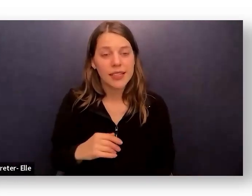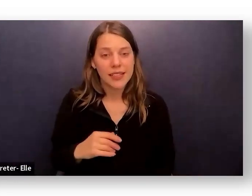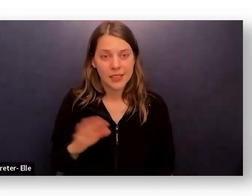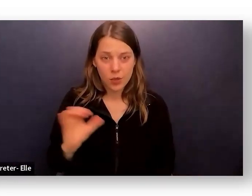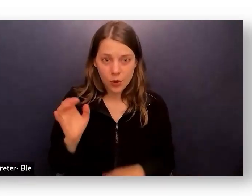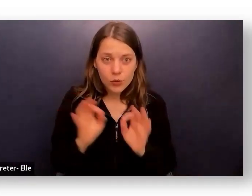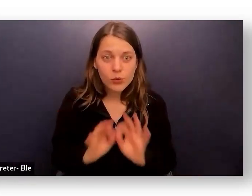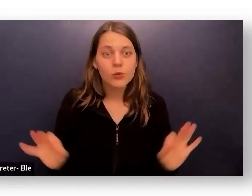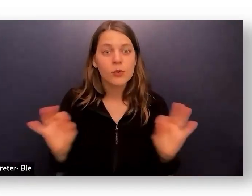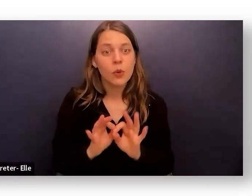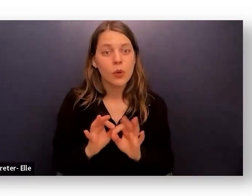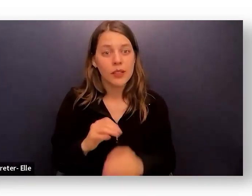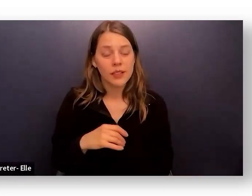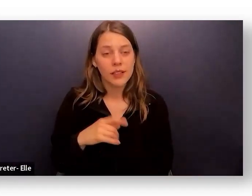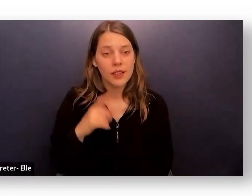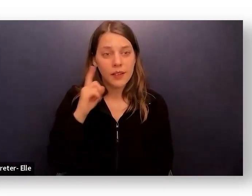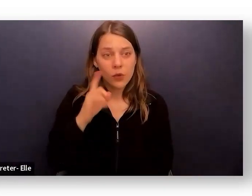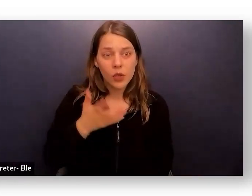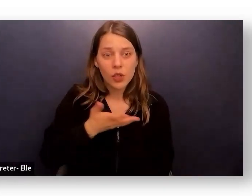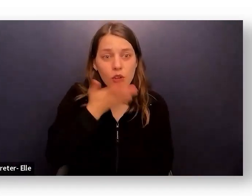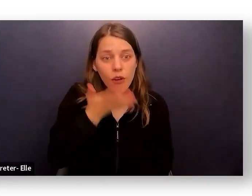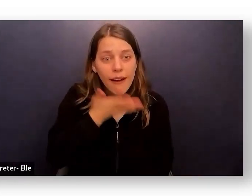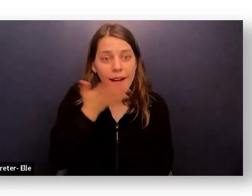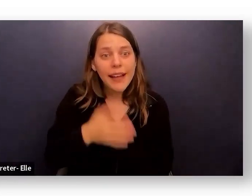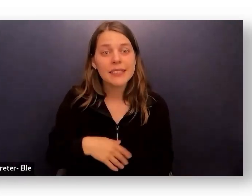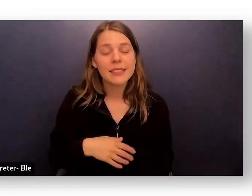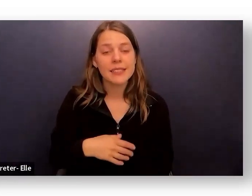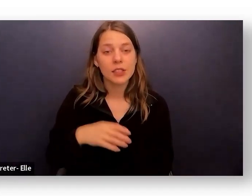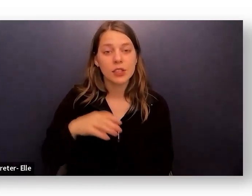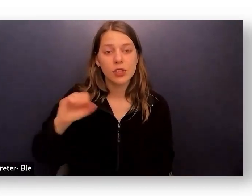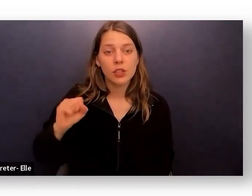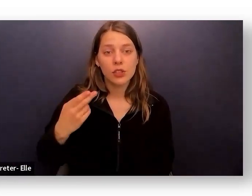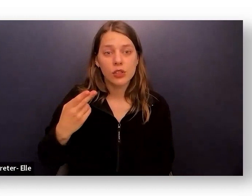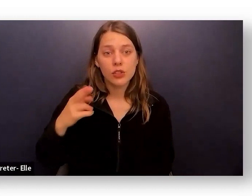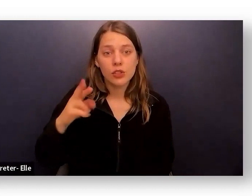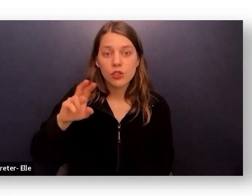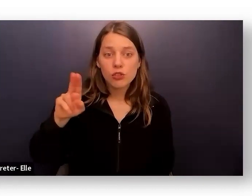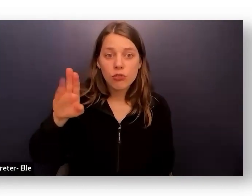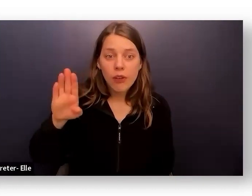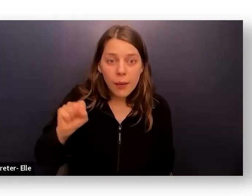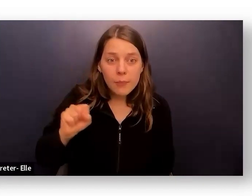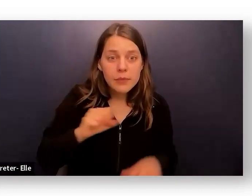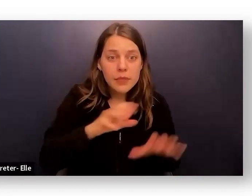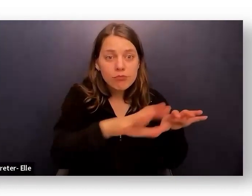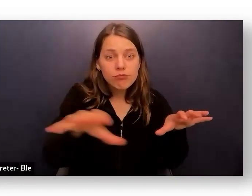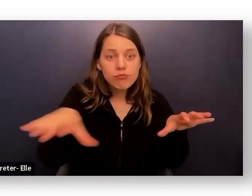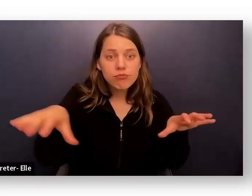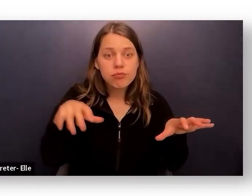También enseña cómo es que lejos puede